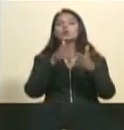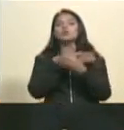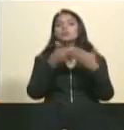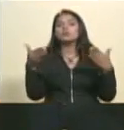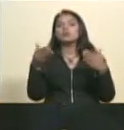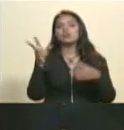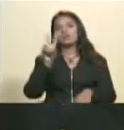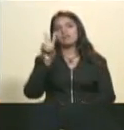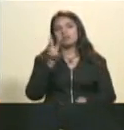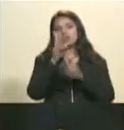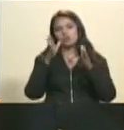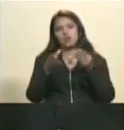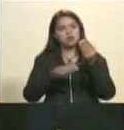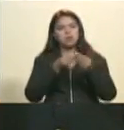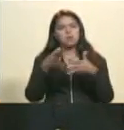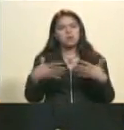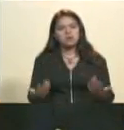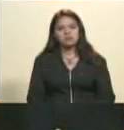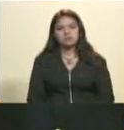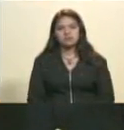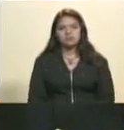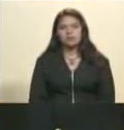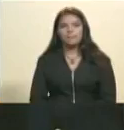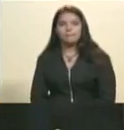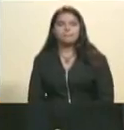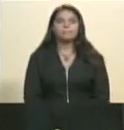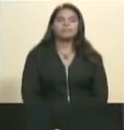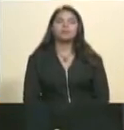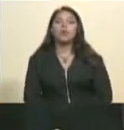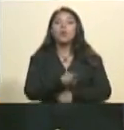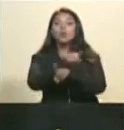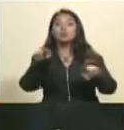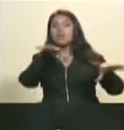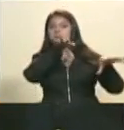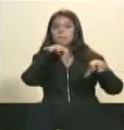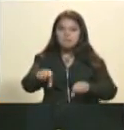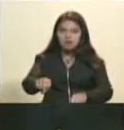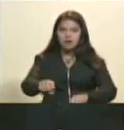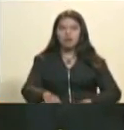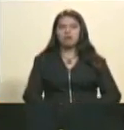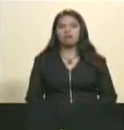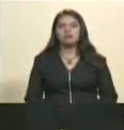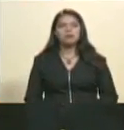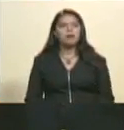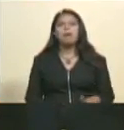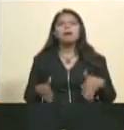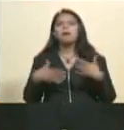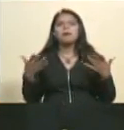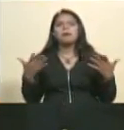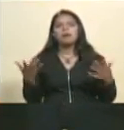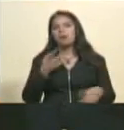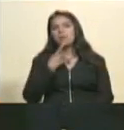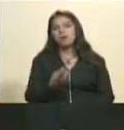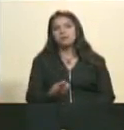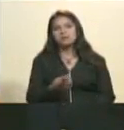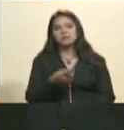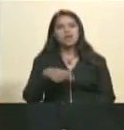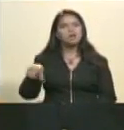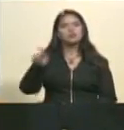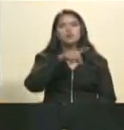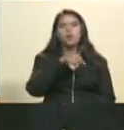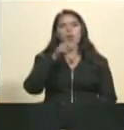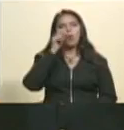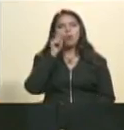de 8 millones de venezolanos y venezolanas, señores imperiales? ¿Qué le vamos a decir a esos